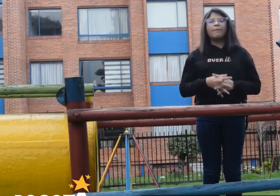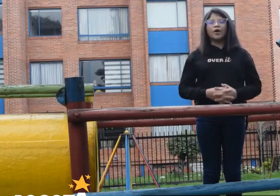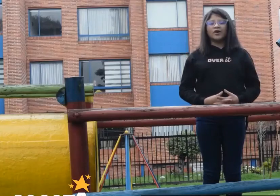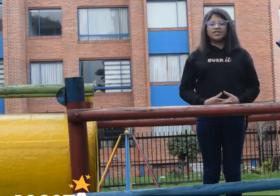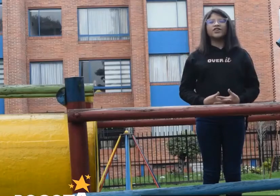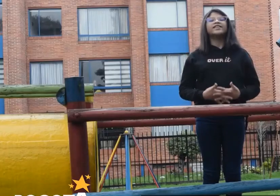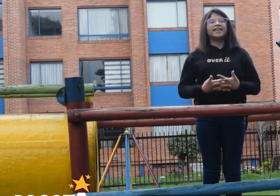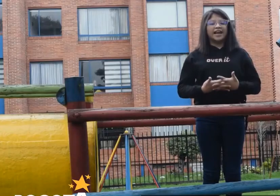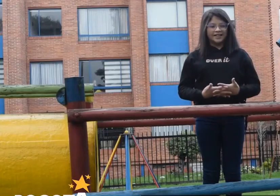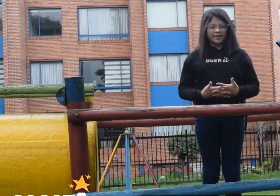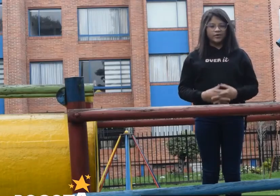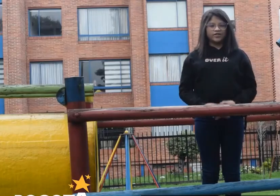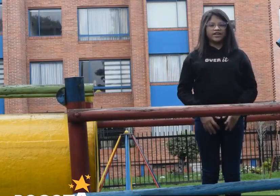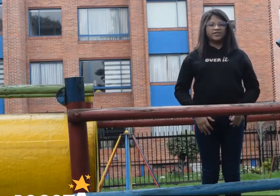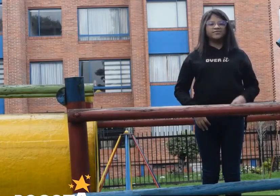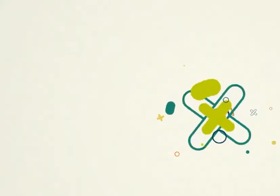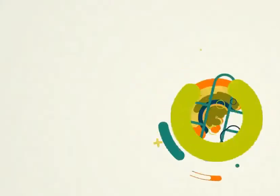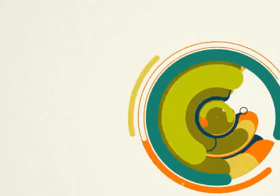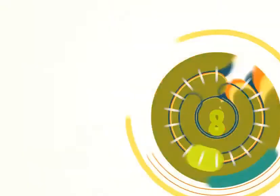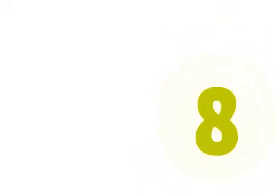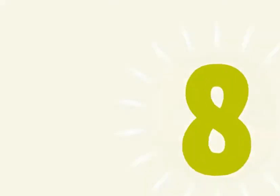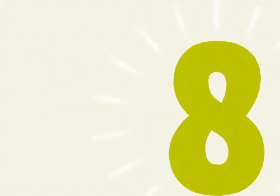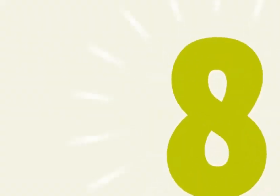7. Aprobación del anteproyecto.